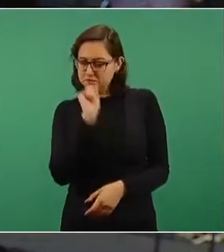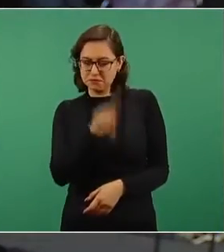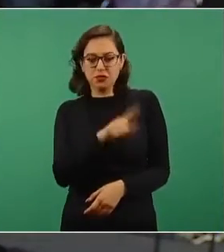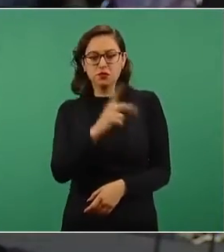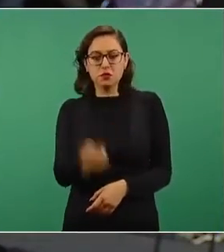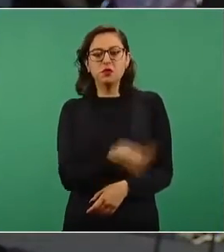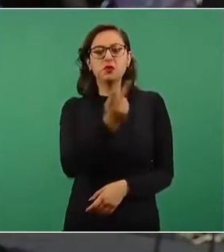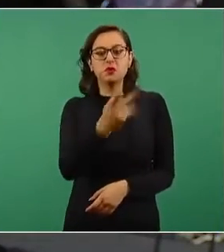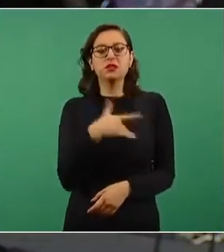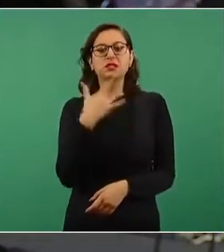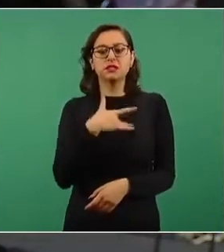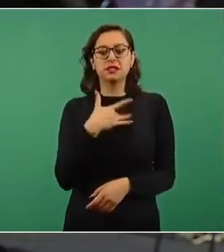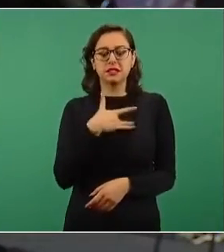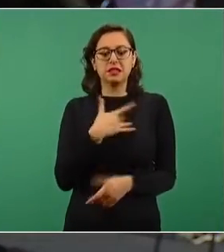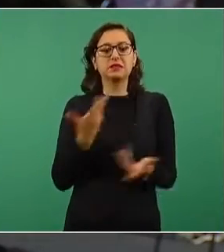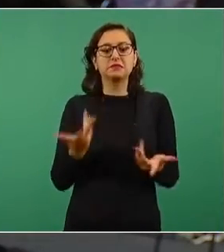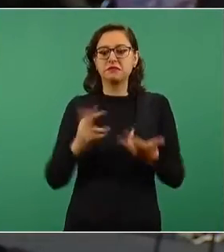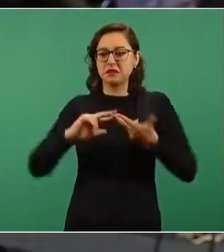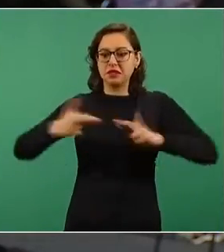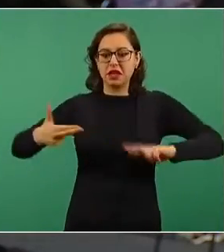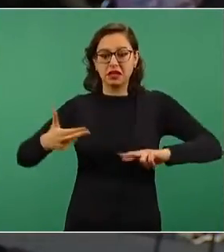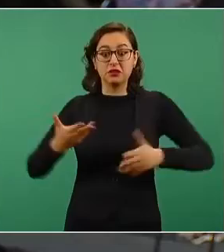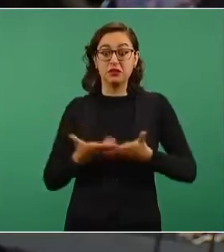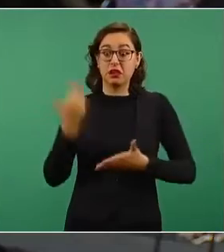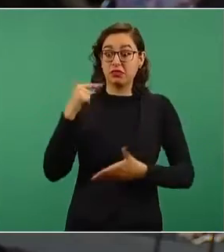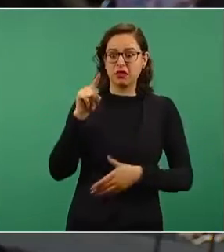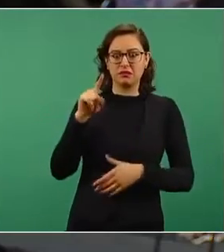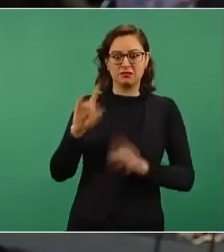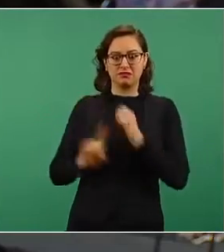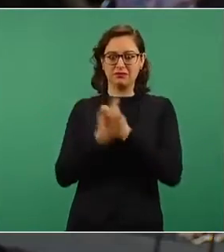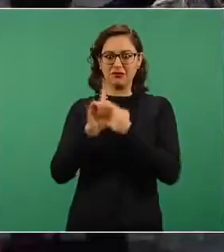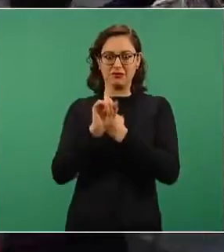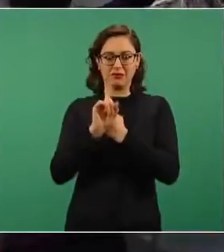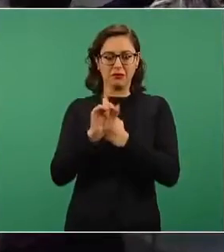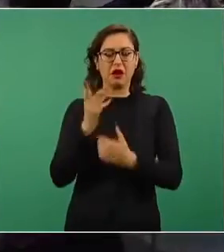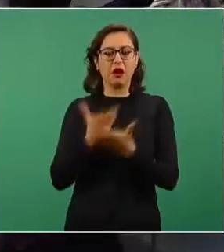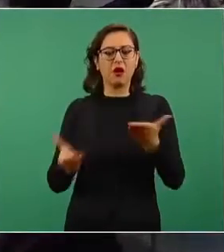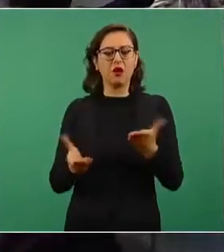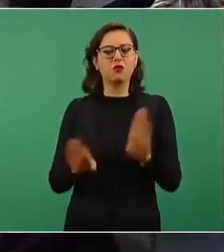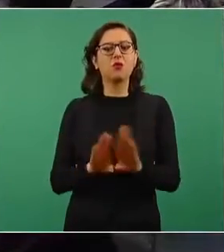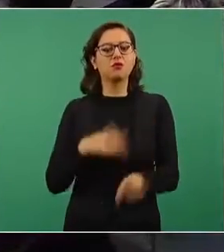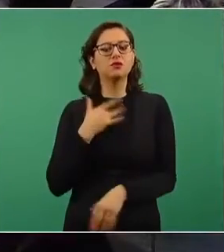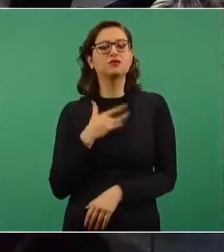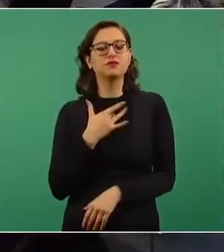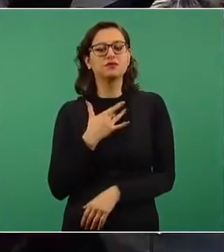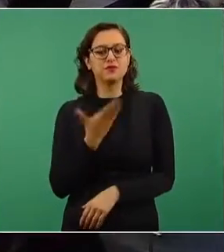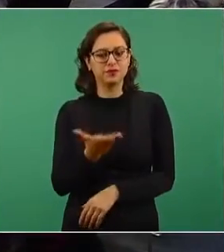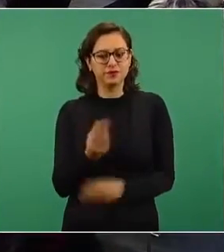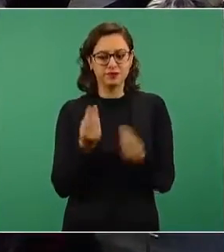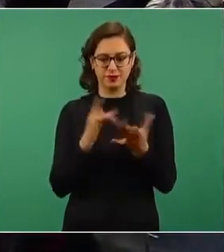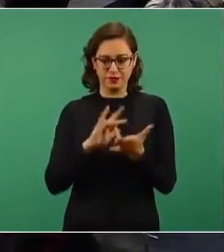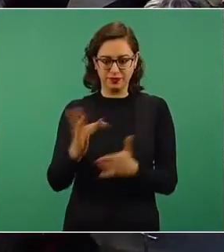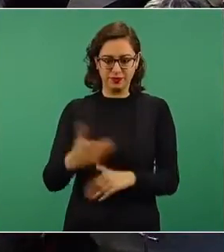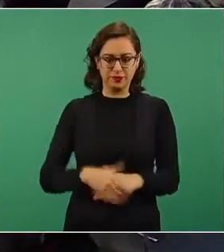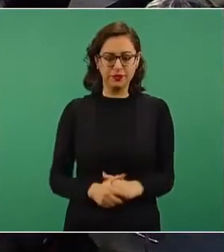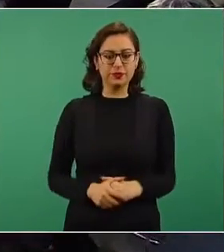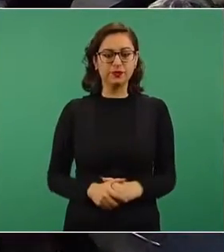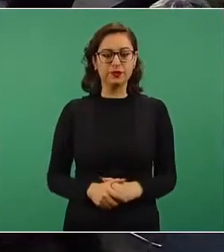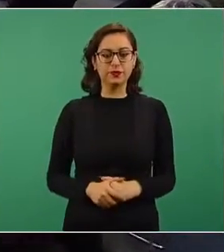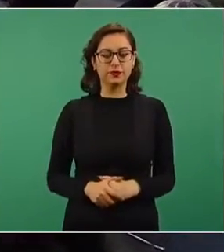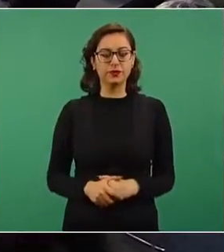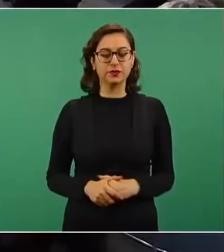estas relaciones después de este golpe de Estado que ha habido en nuestro país? Muchas gracias. Bueno, para nosotros